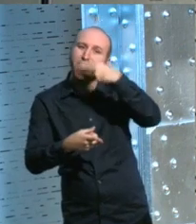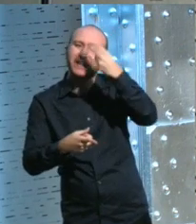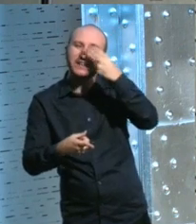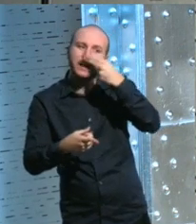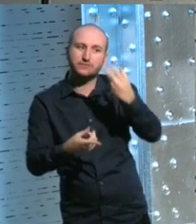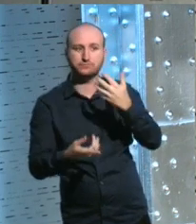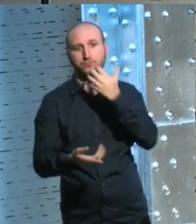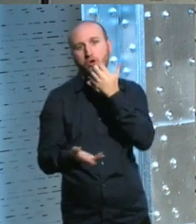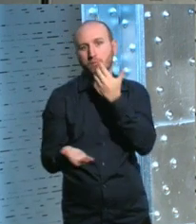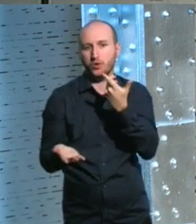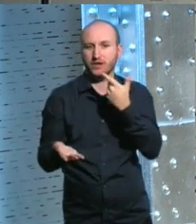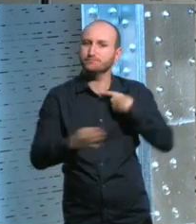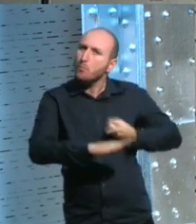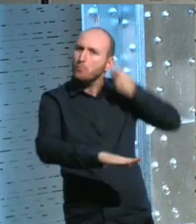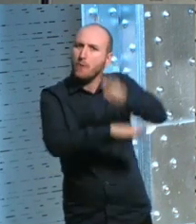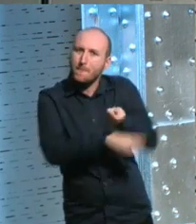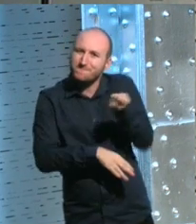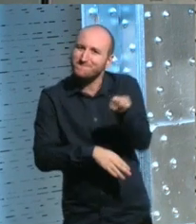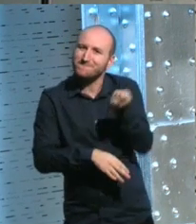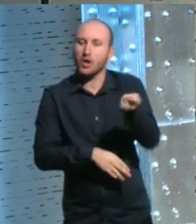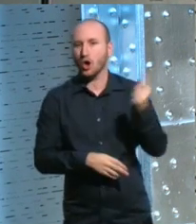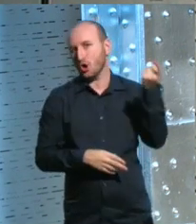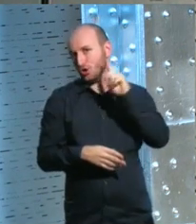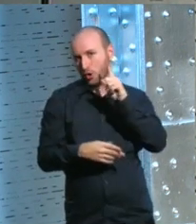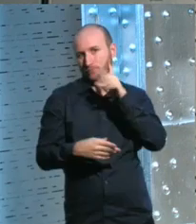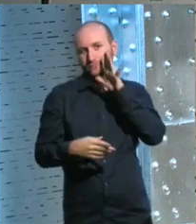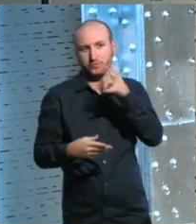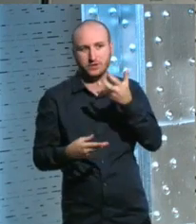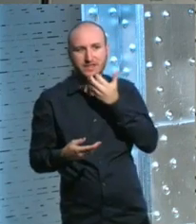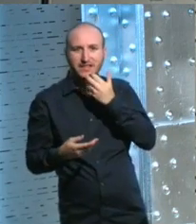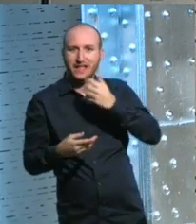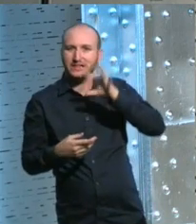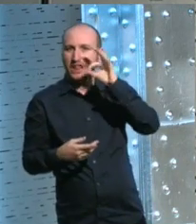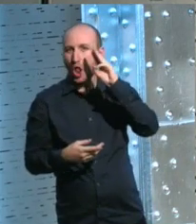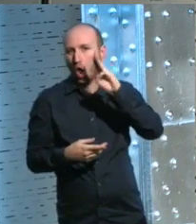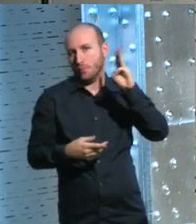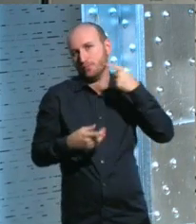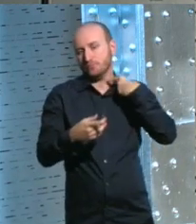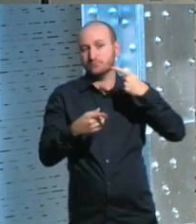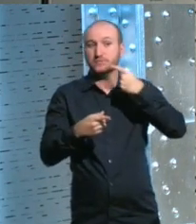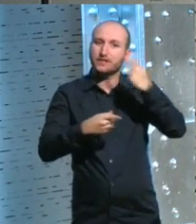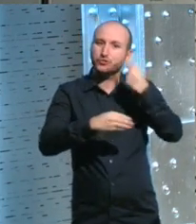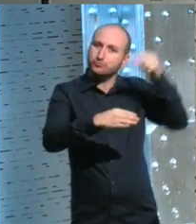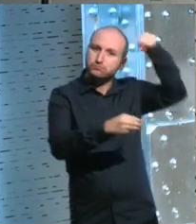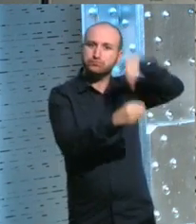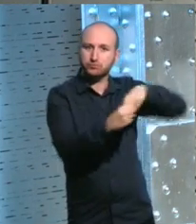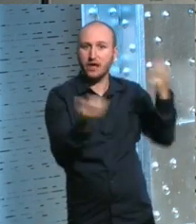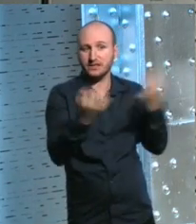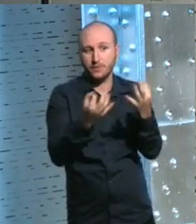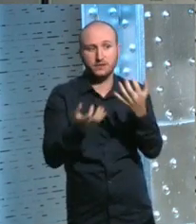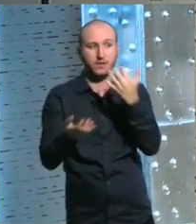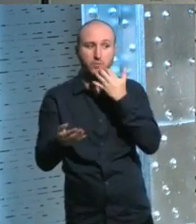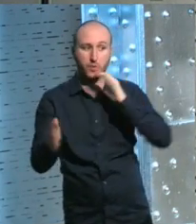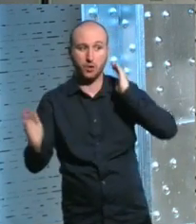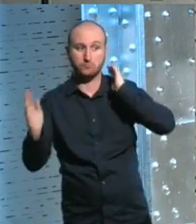decir, no es forzado, hay que es opt-in, como se dice, hay que suscribirse. Entonces pasa, por ejemplo, en esa